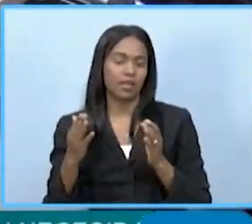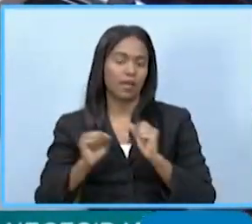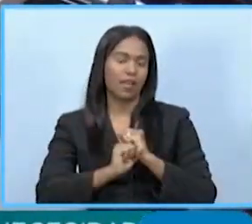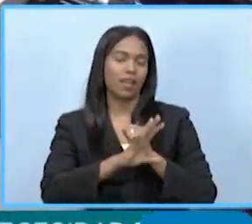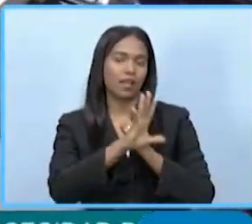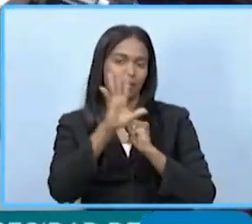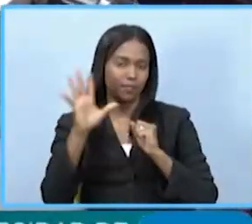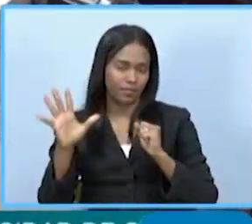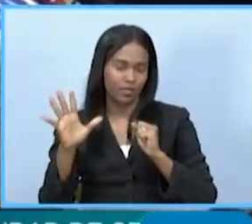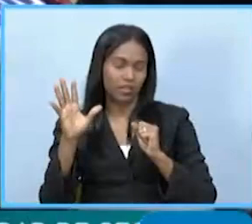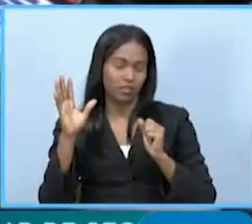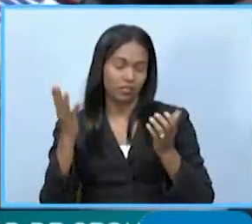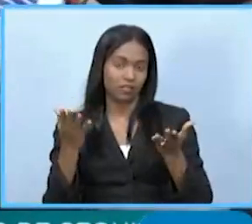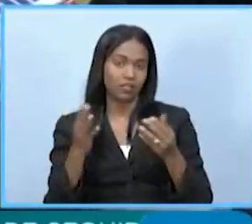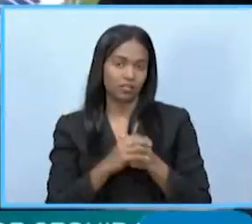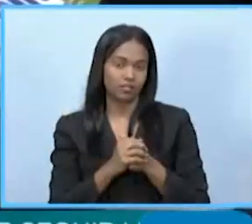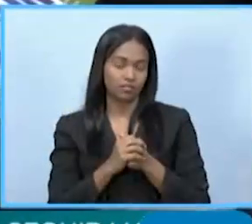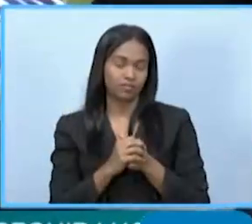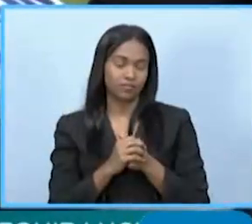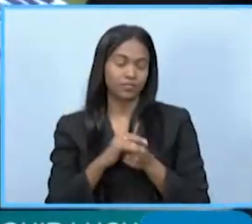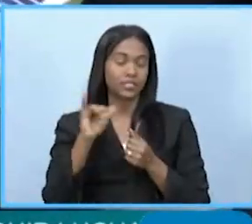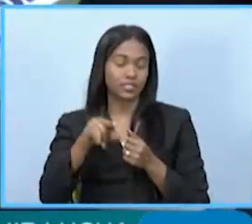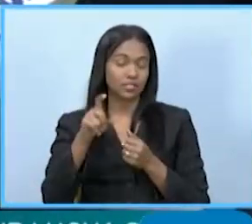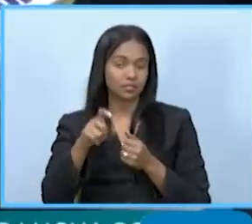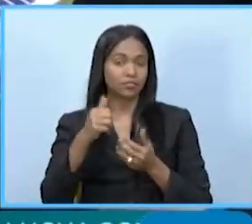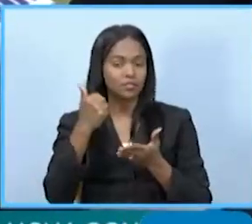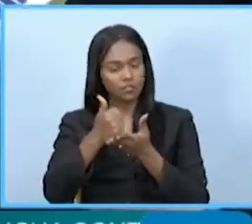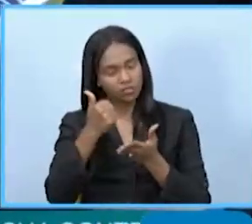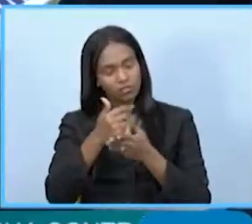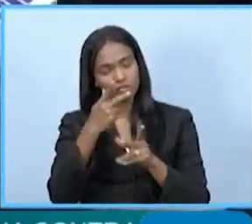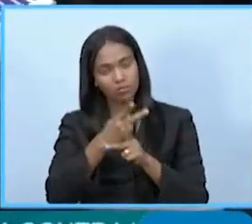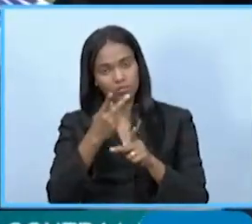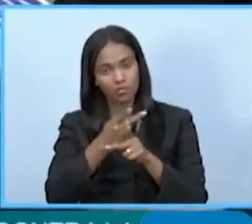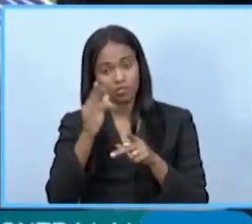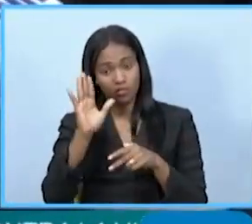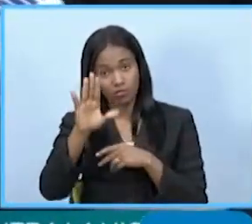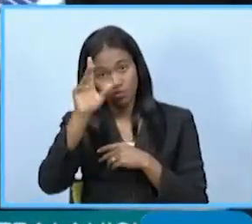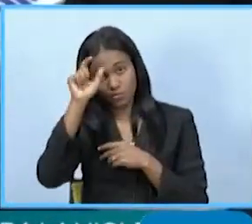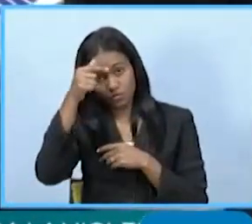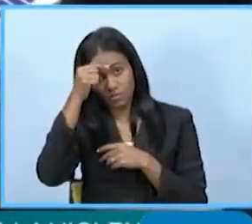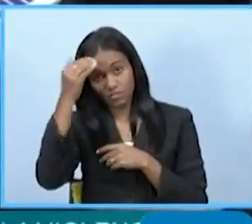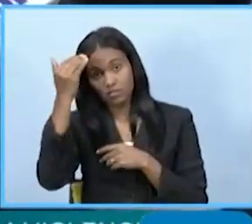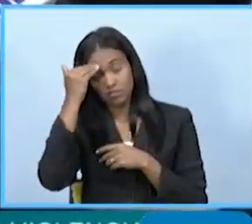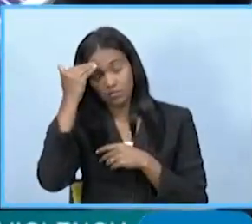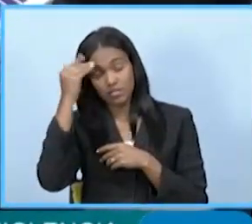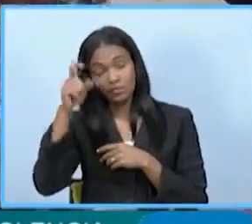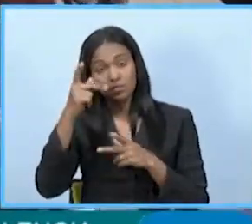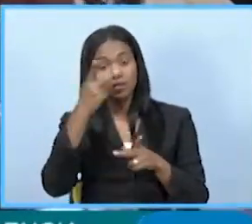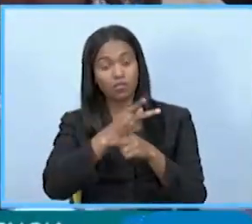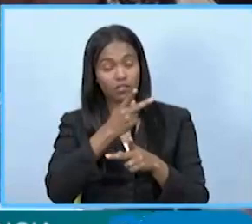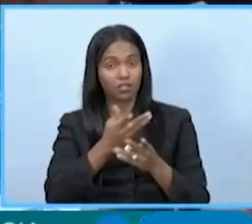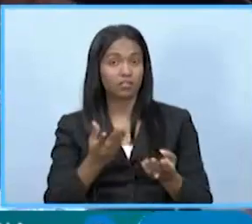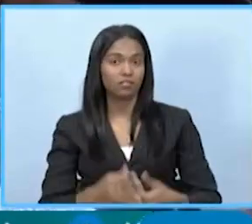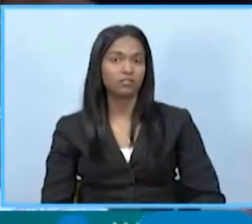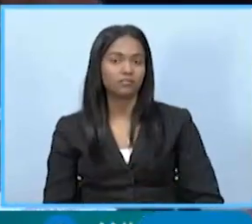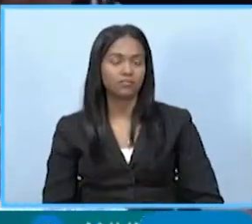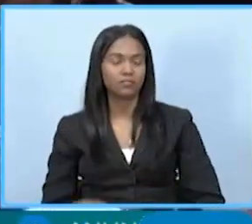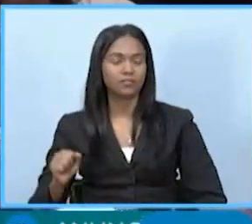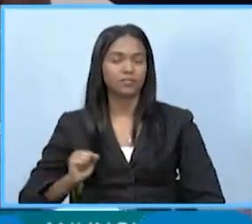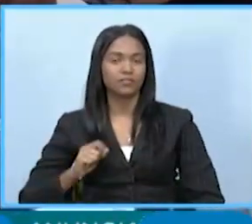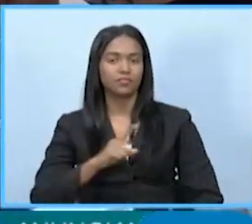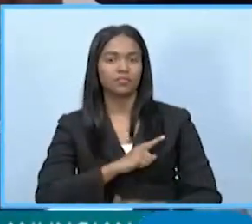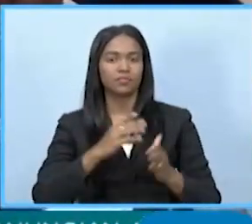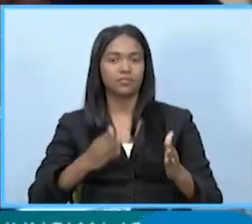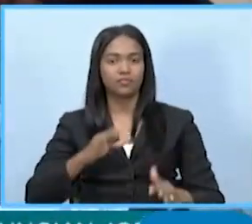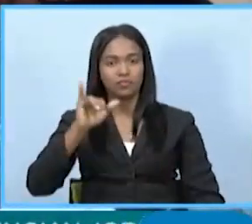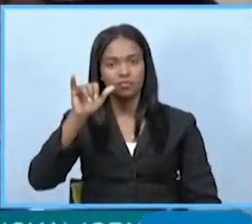transparente y que gane el mejor. Que no falte dinero, eso hay que garantizarlo. Y el gobierno sabe que hay que garantizarlo. La senadora Ginette